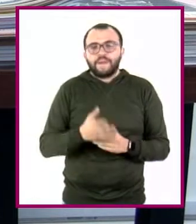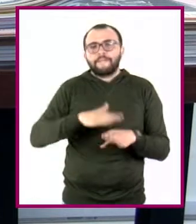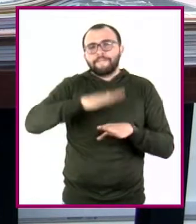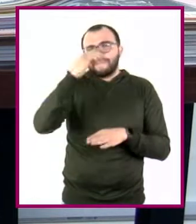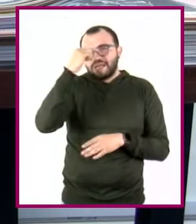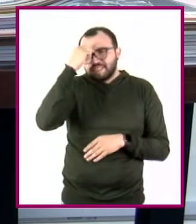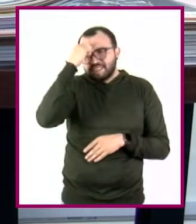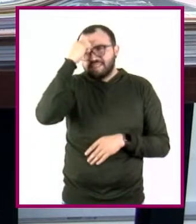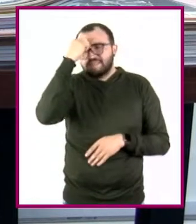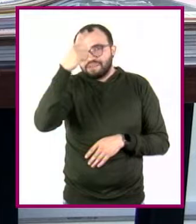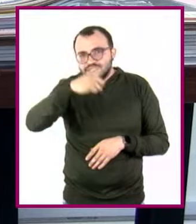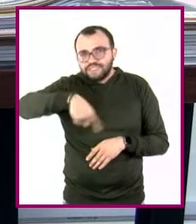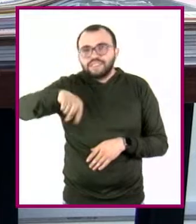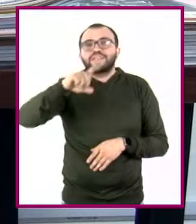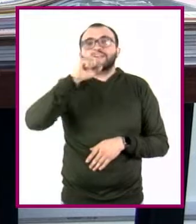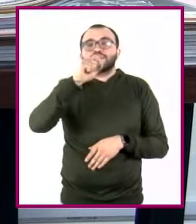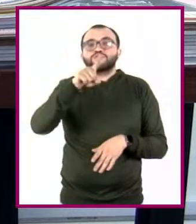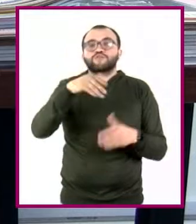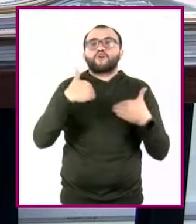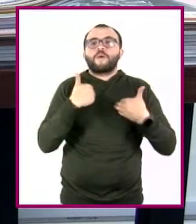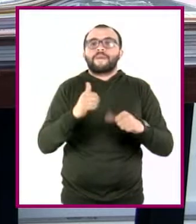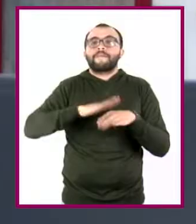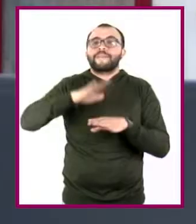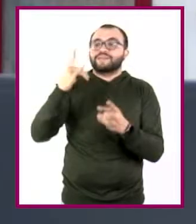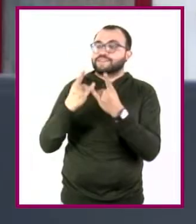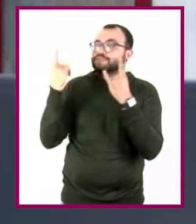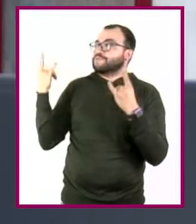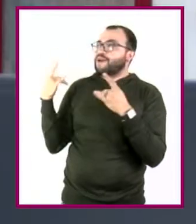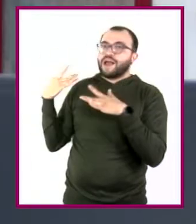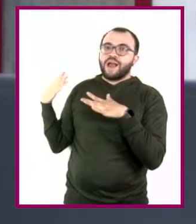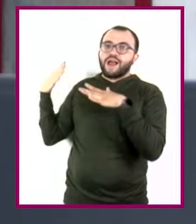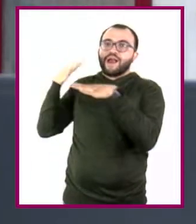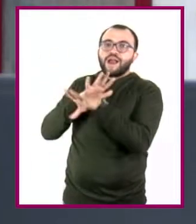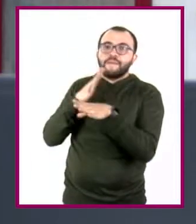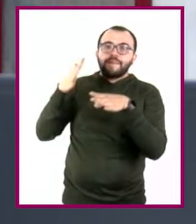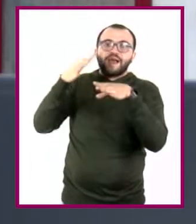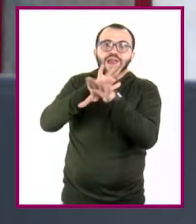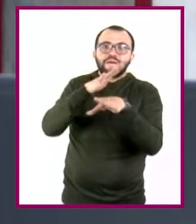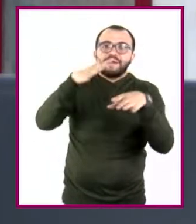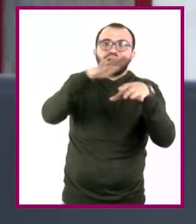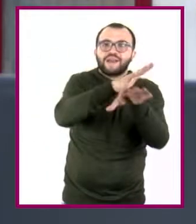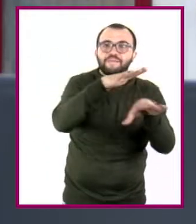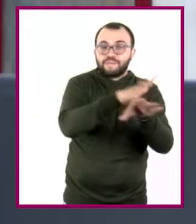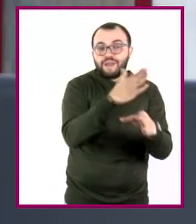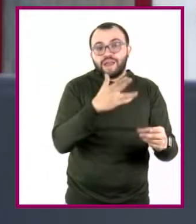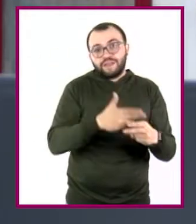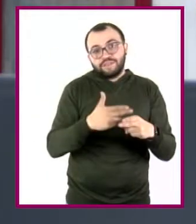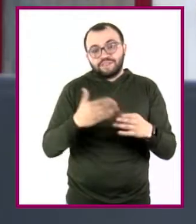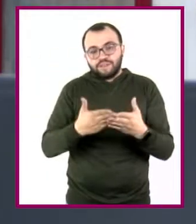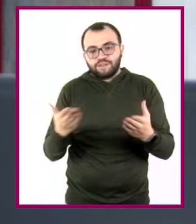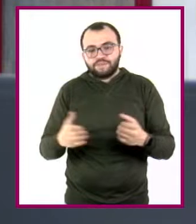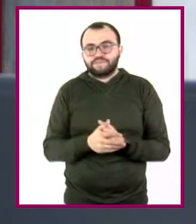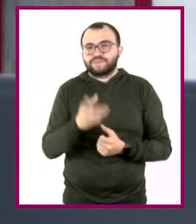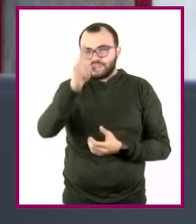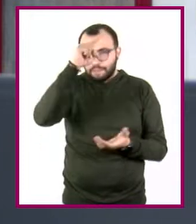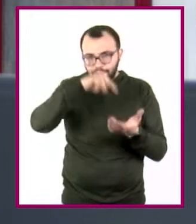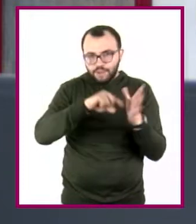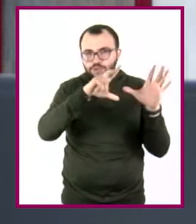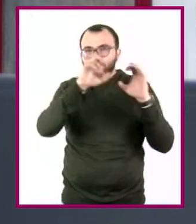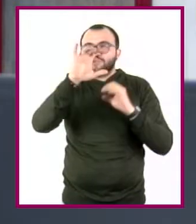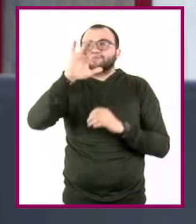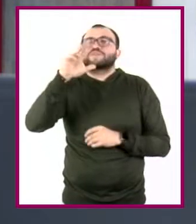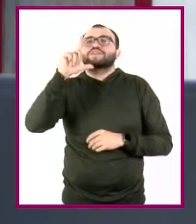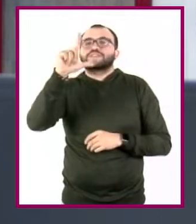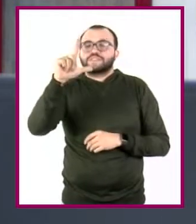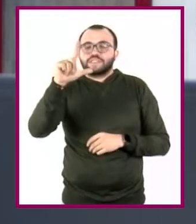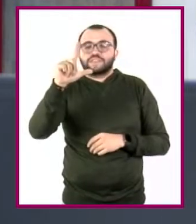de educación fueron cambiando a lo largo del tiempo. El sistema educativo mexicano surgió en 1857 y